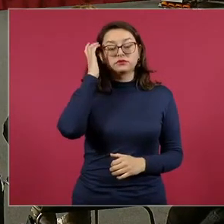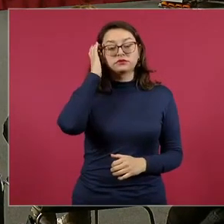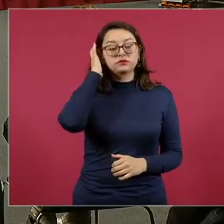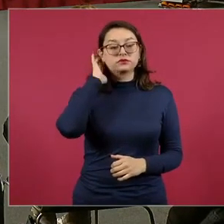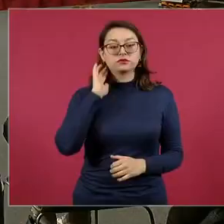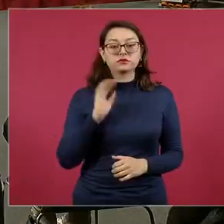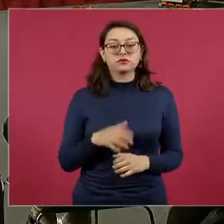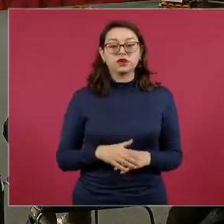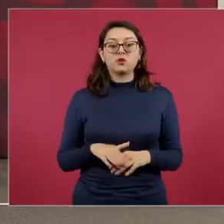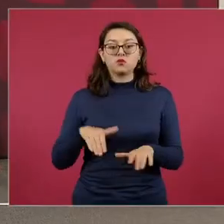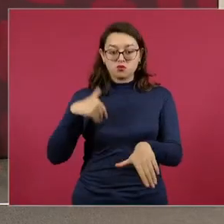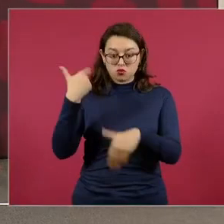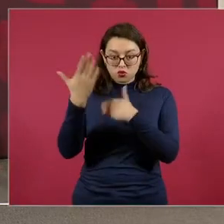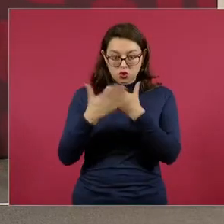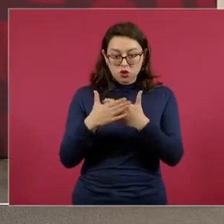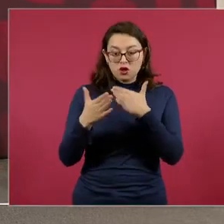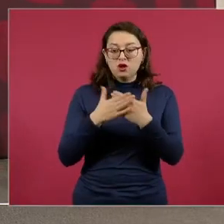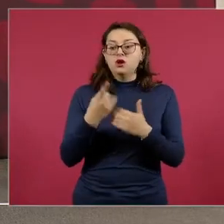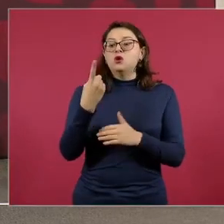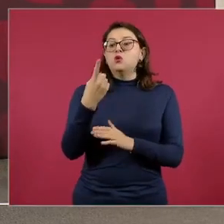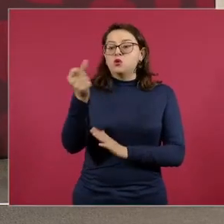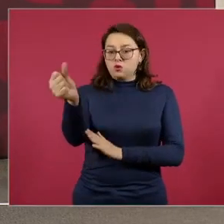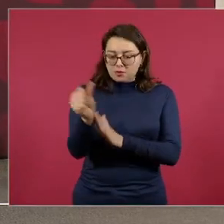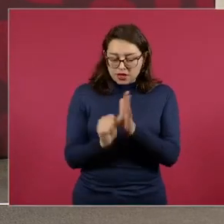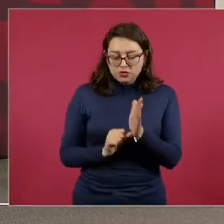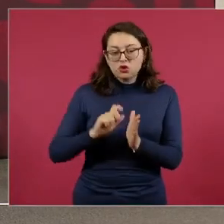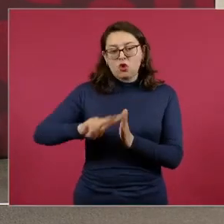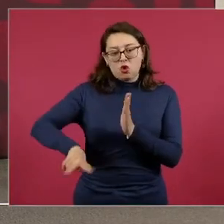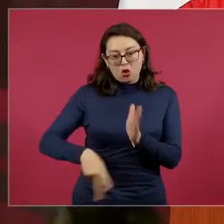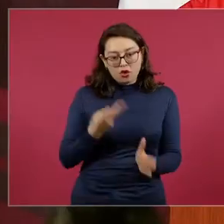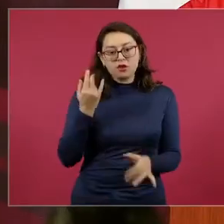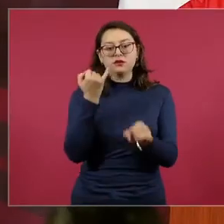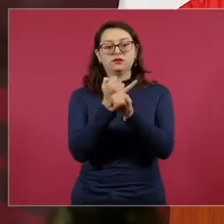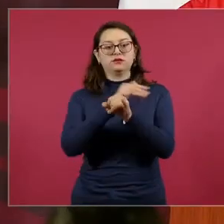en un mes, vamos a hacer de nuevo la revisión.